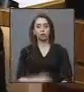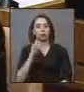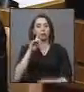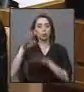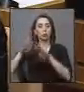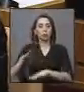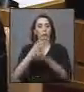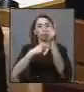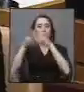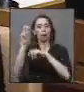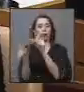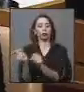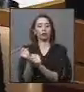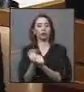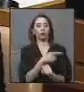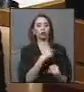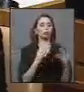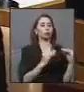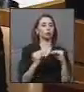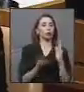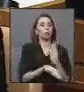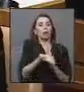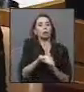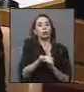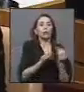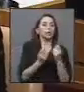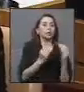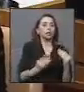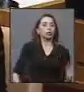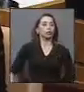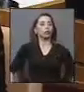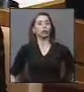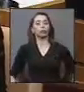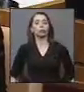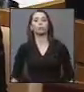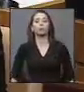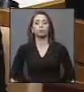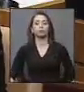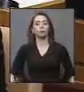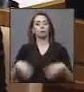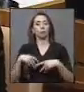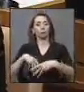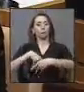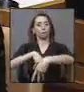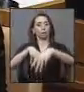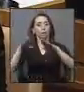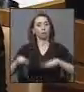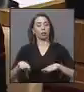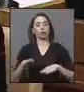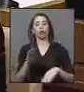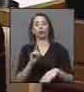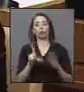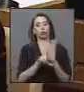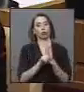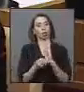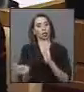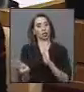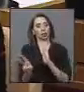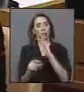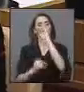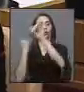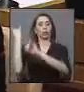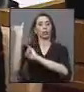Están paralizados los trabajadores y estamos haciendo esta negociación acá. Una movilización que, en estricto rigor, no tiene normativa legal, pero